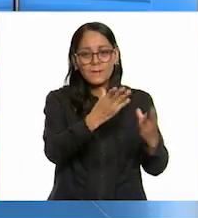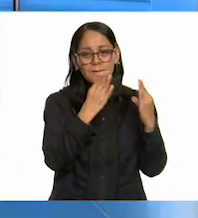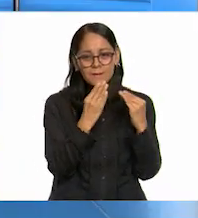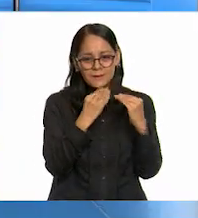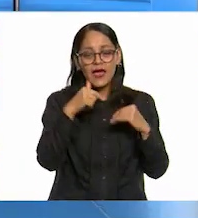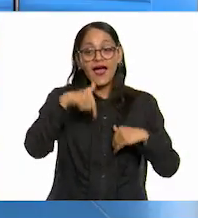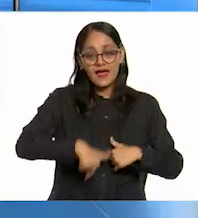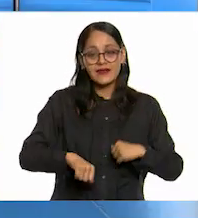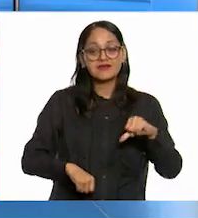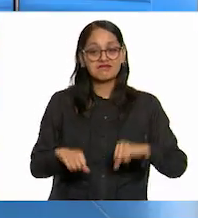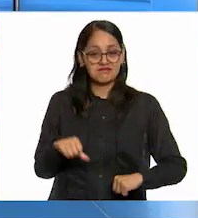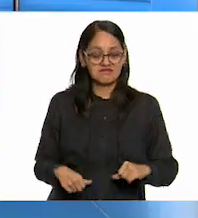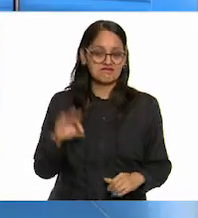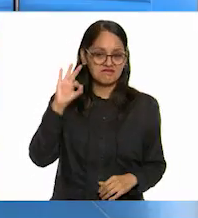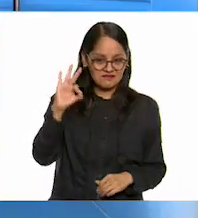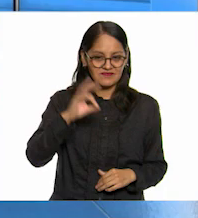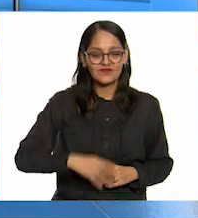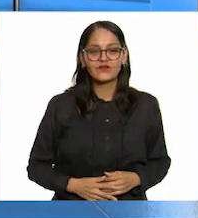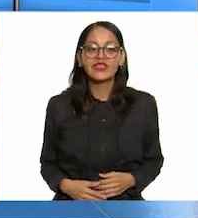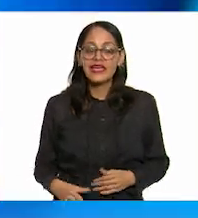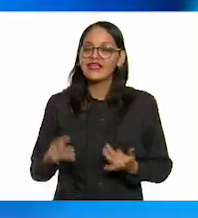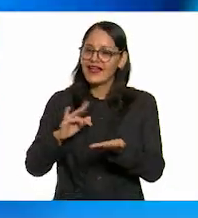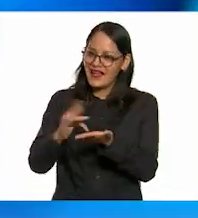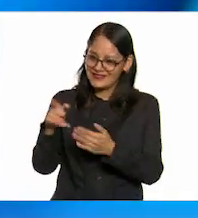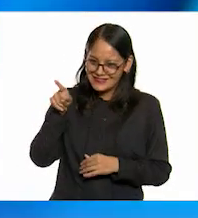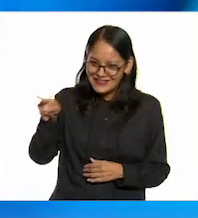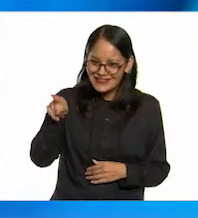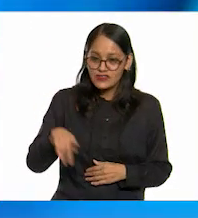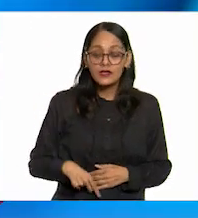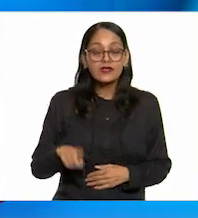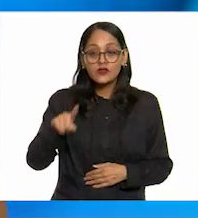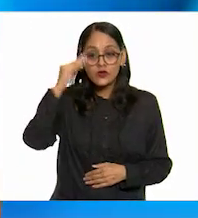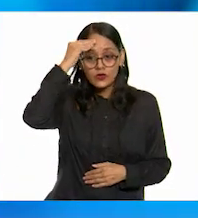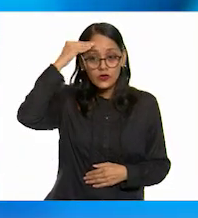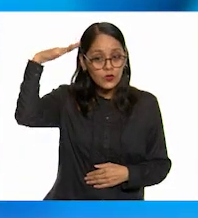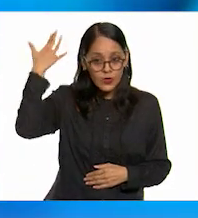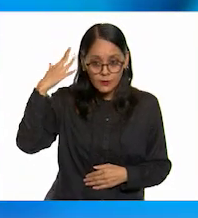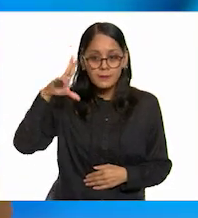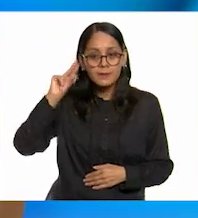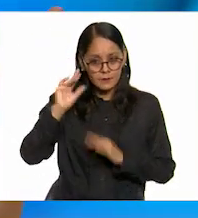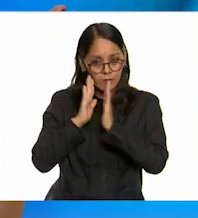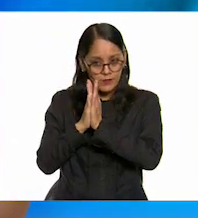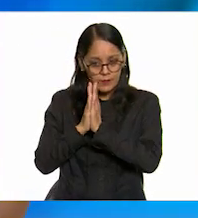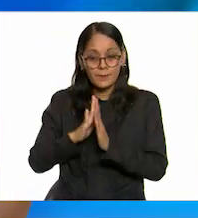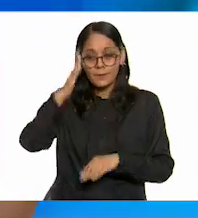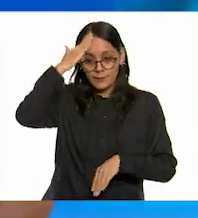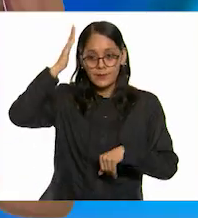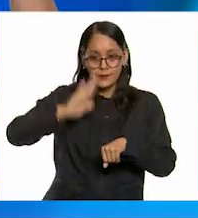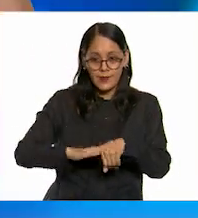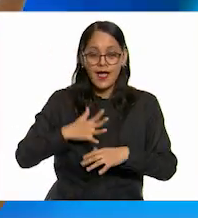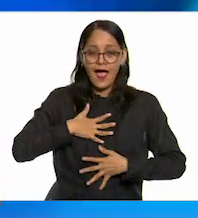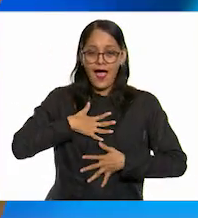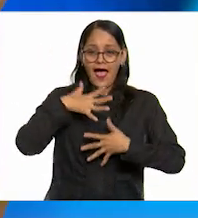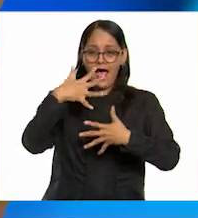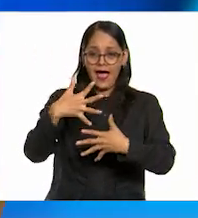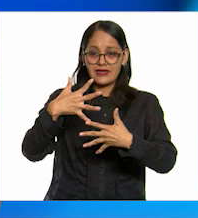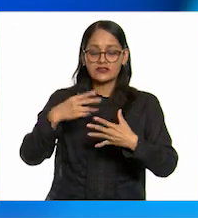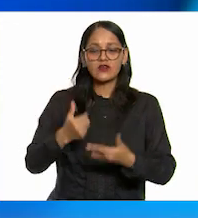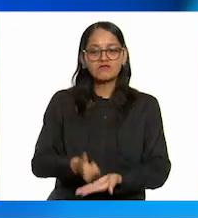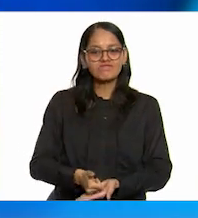niños esta actividad. Gracias a ti. Y no olvides que el asco es la emoción del